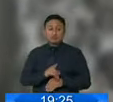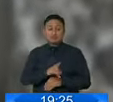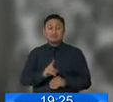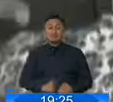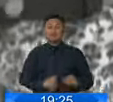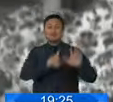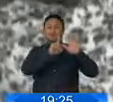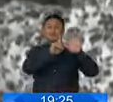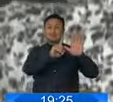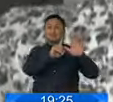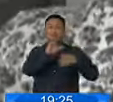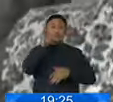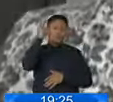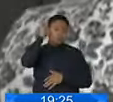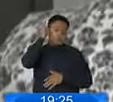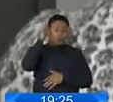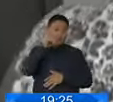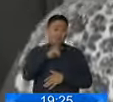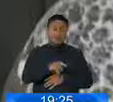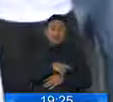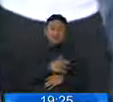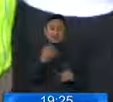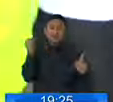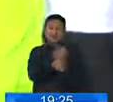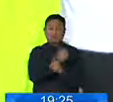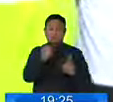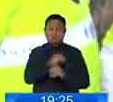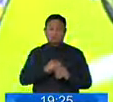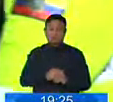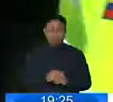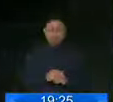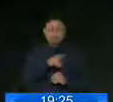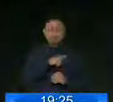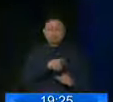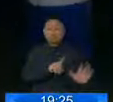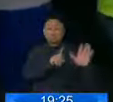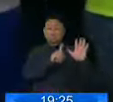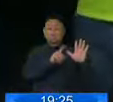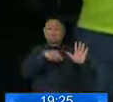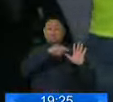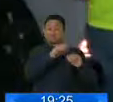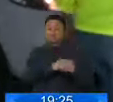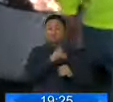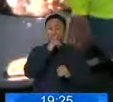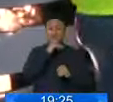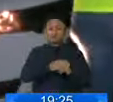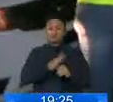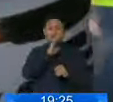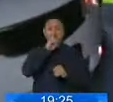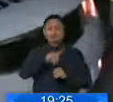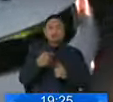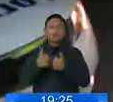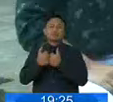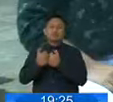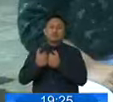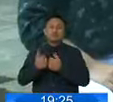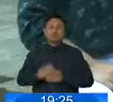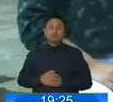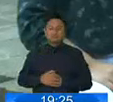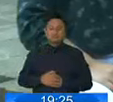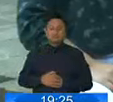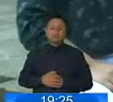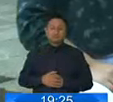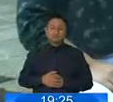de cada 10 mujeres han sido víctimas de violencia y en la mayoría de estos casos el agresor es la pareja sentimental,